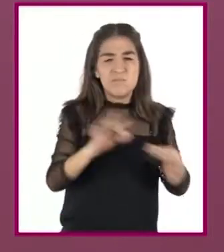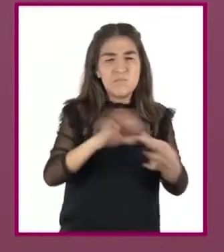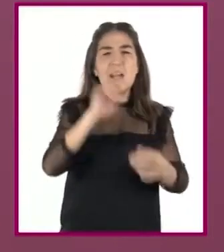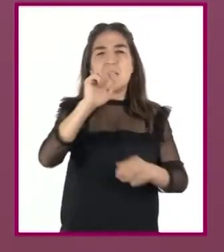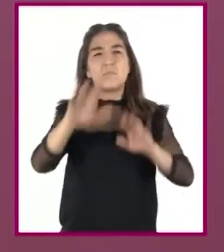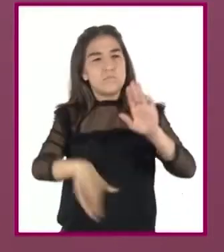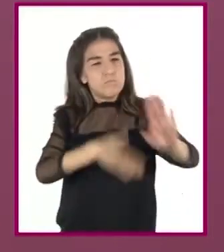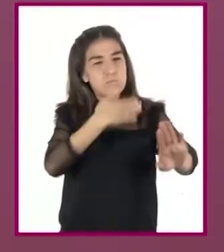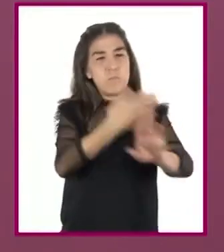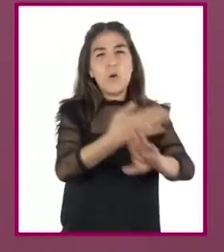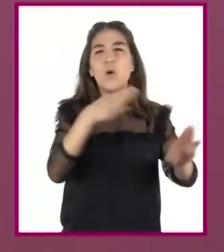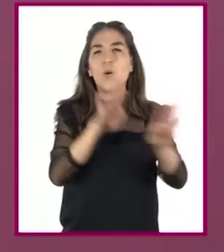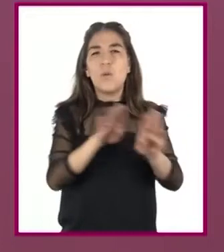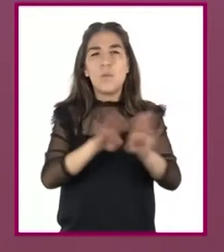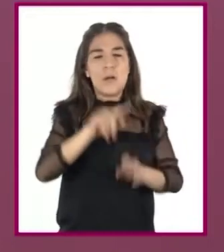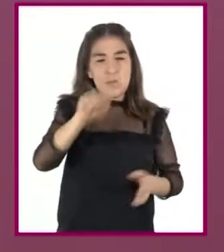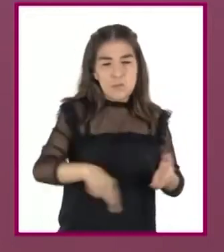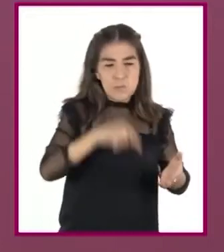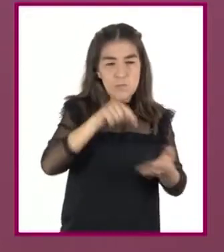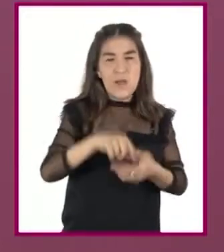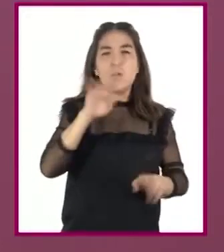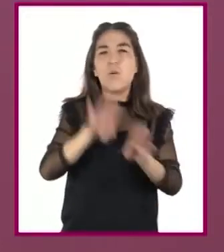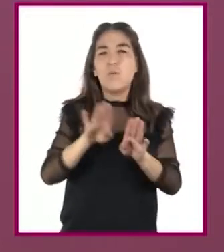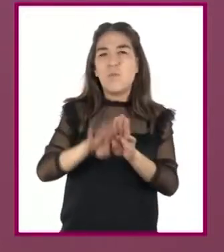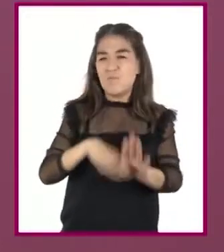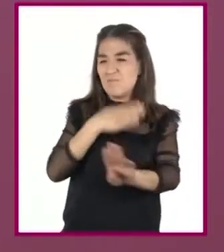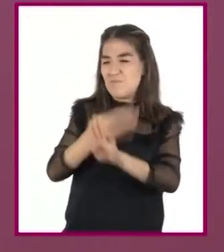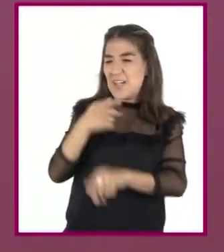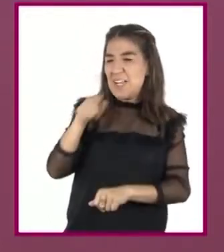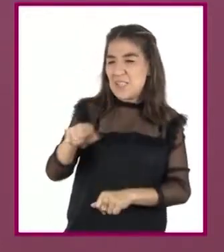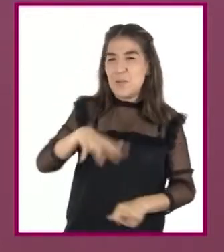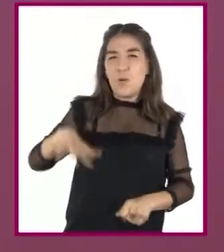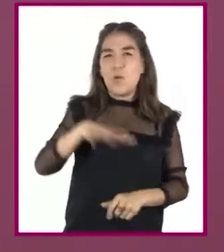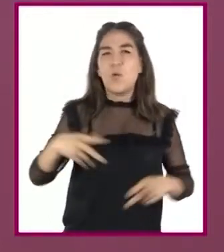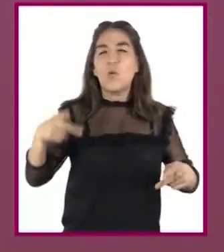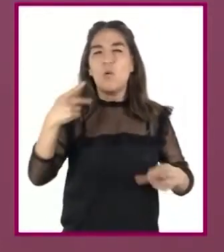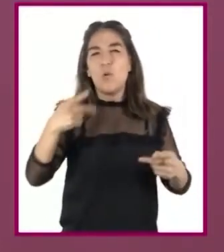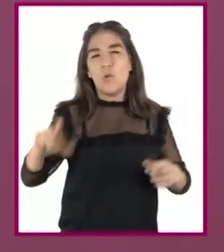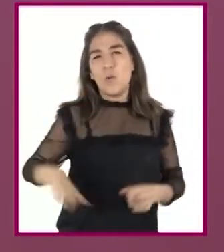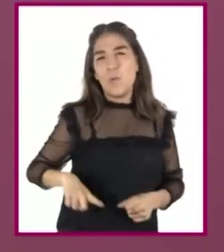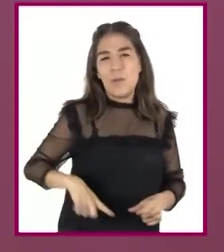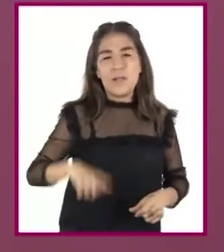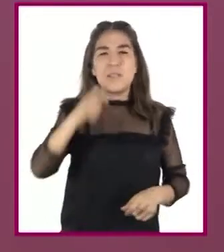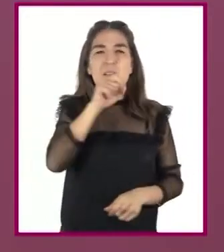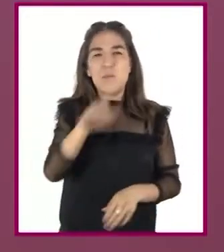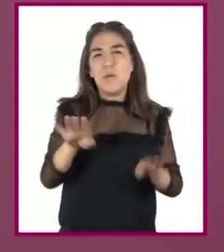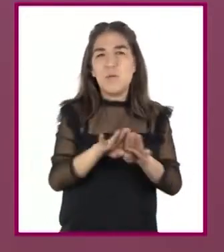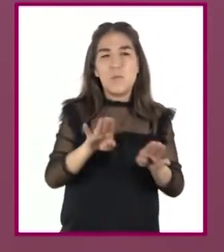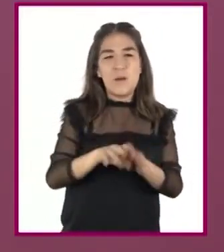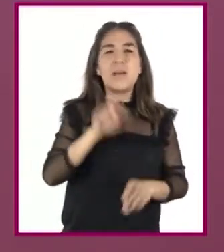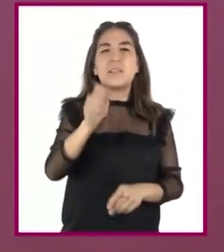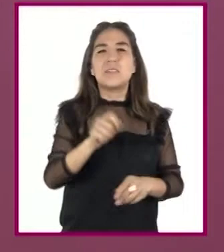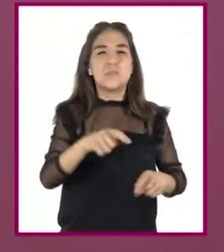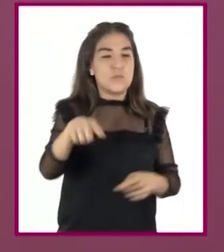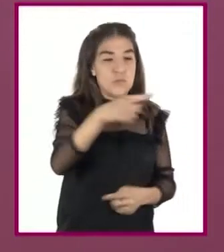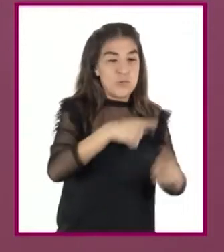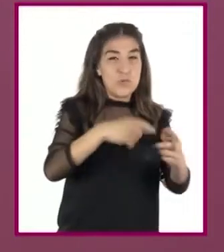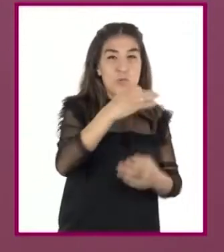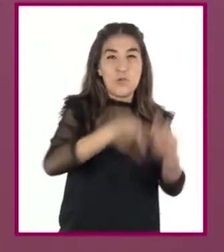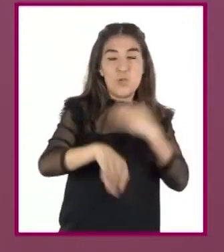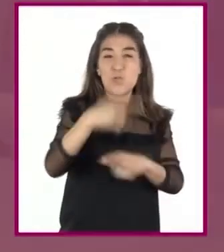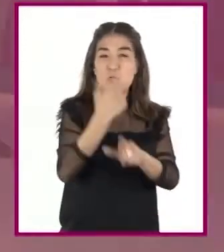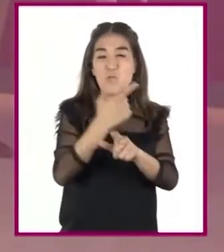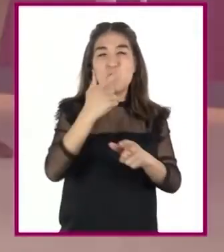del patriotismo para la extrema derecha política y, en consecuencia, calificar a todos los demás grupos de traidores.